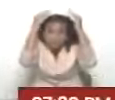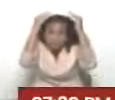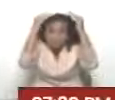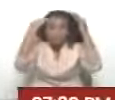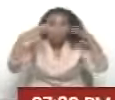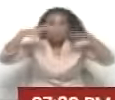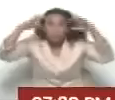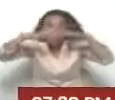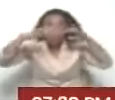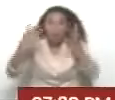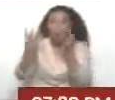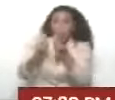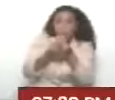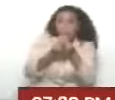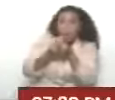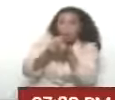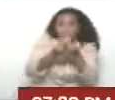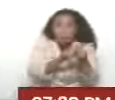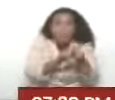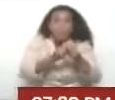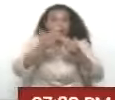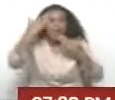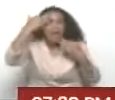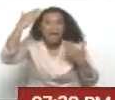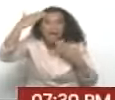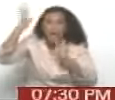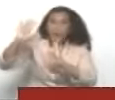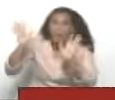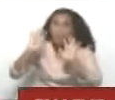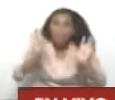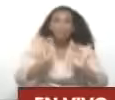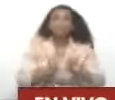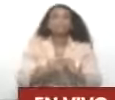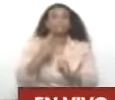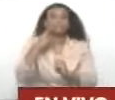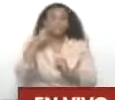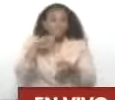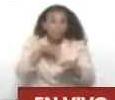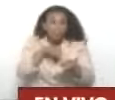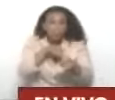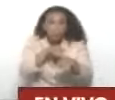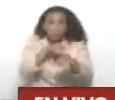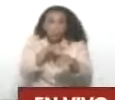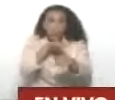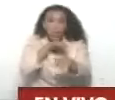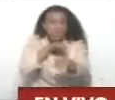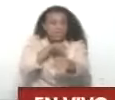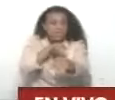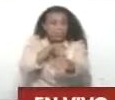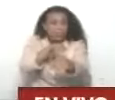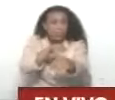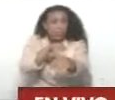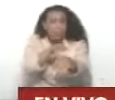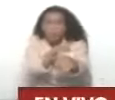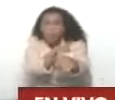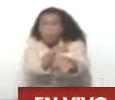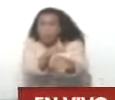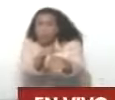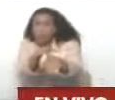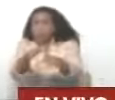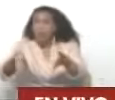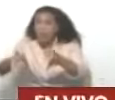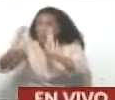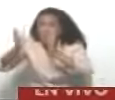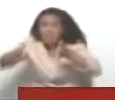y otros acompañándonos en el saludo. Y de ahí nos fuimos en una recta y vamos entrando a donde están los